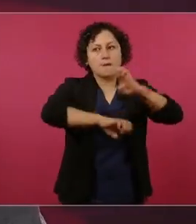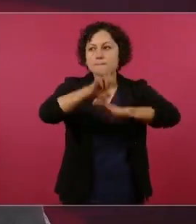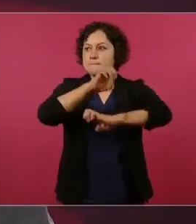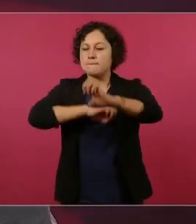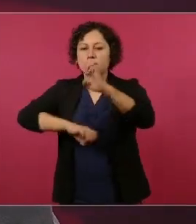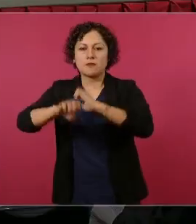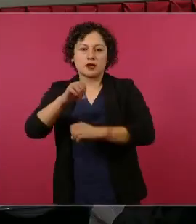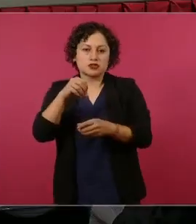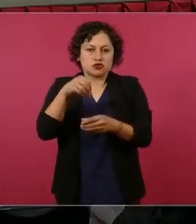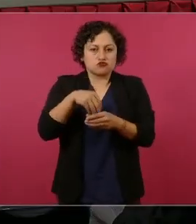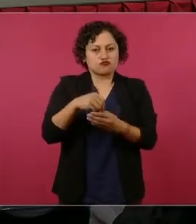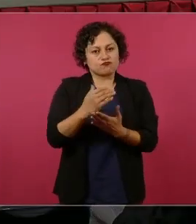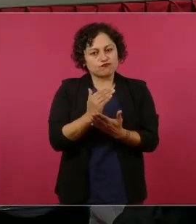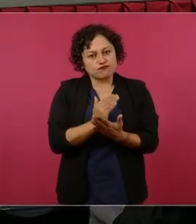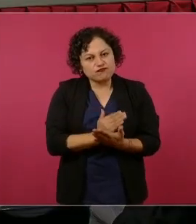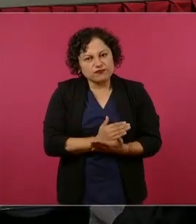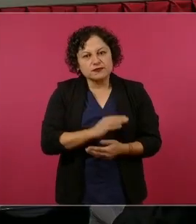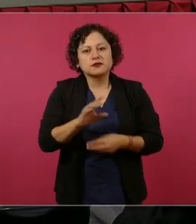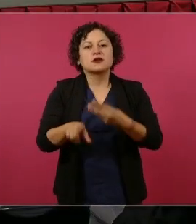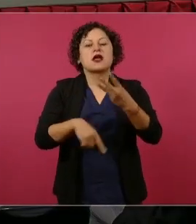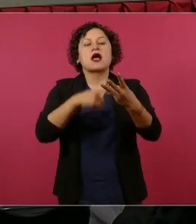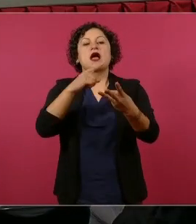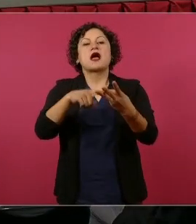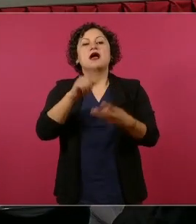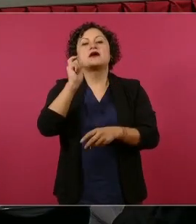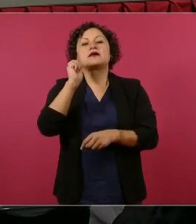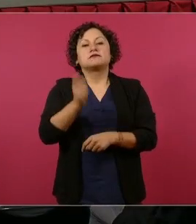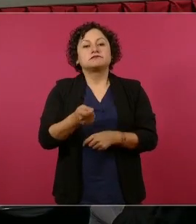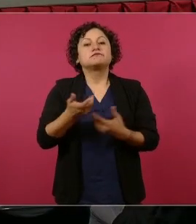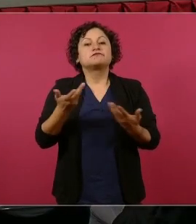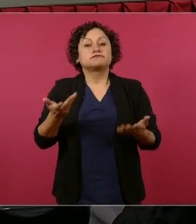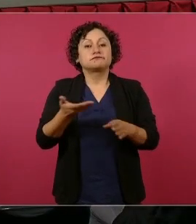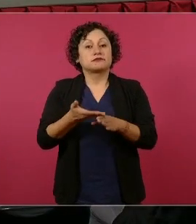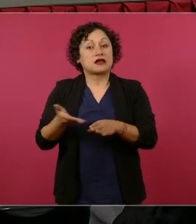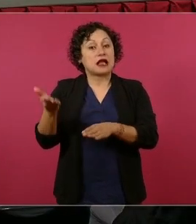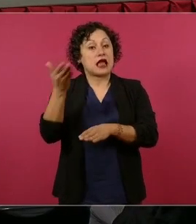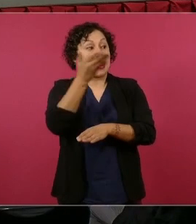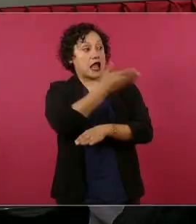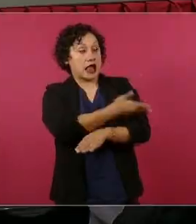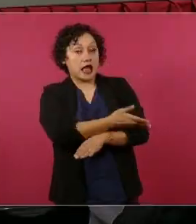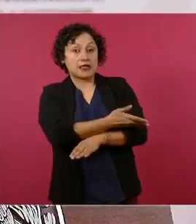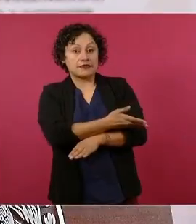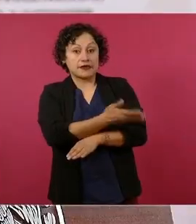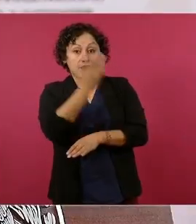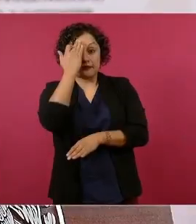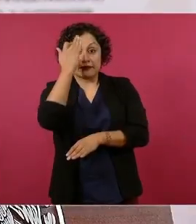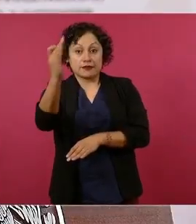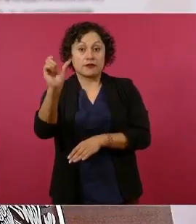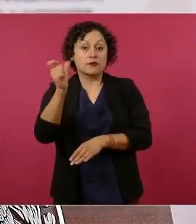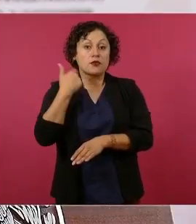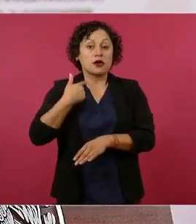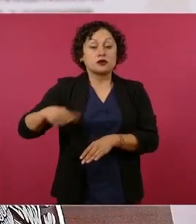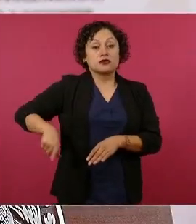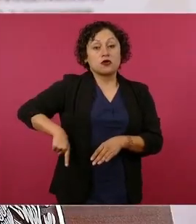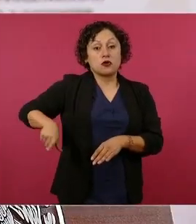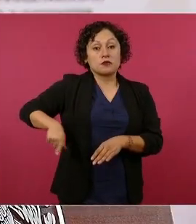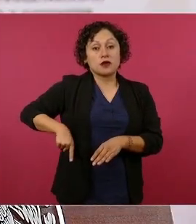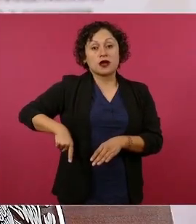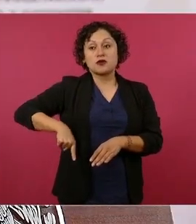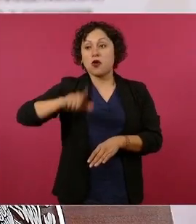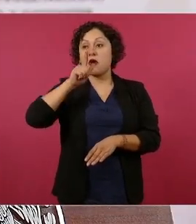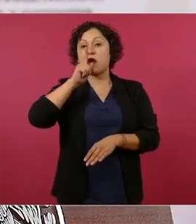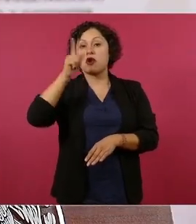costo de la energía en México tuvo el control de la inflación. Es un gran logro, es